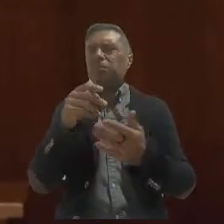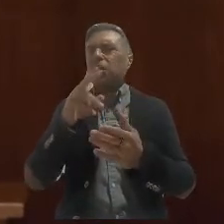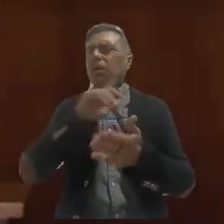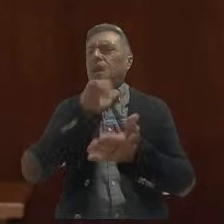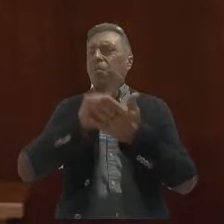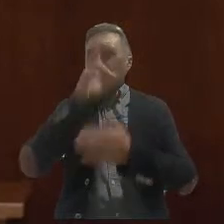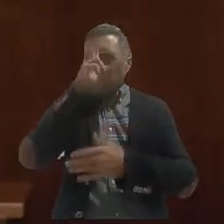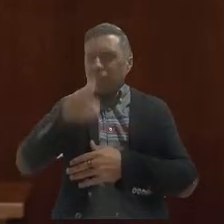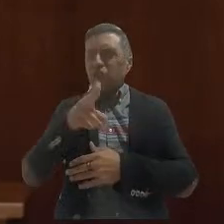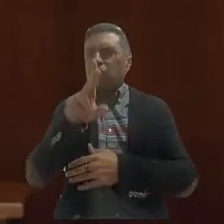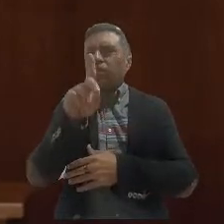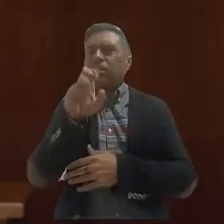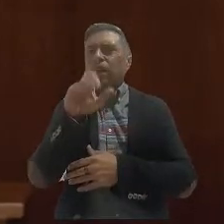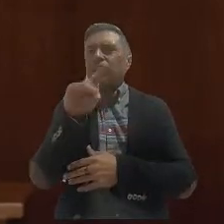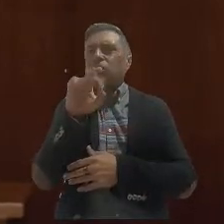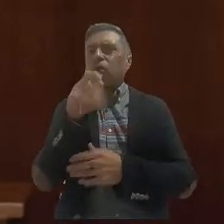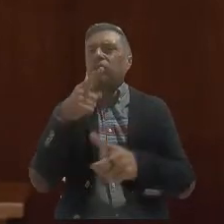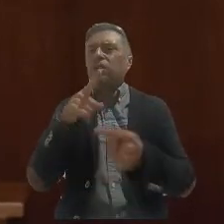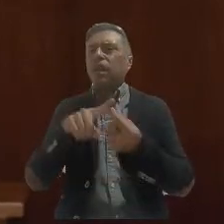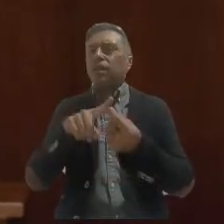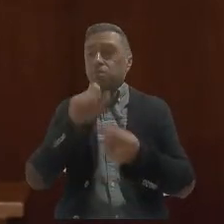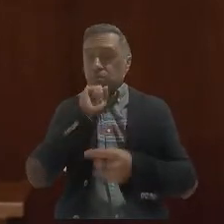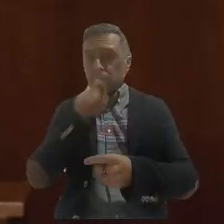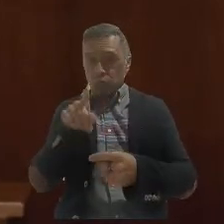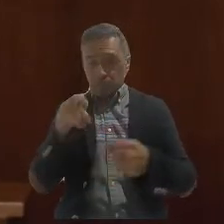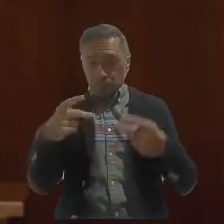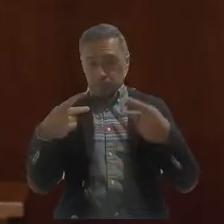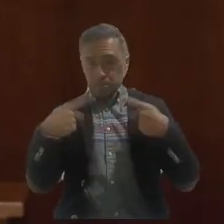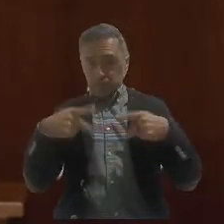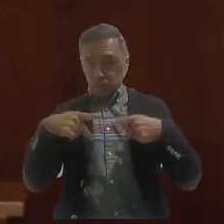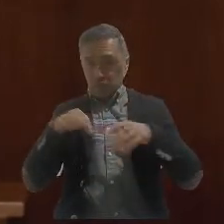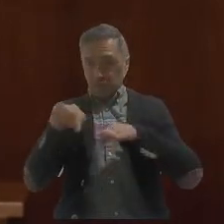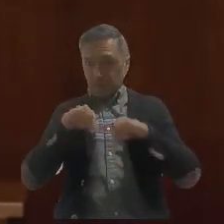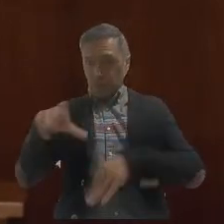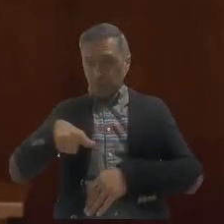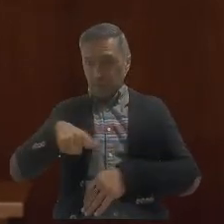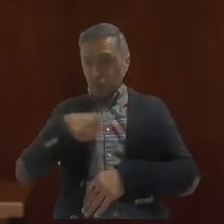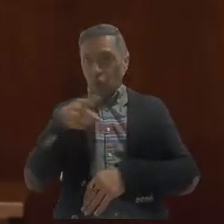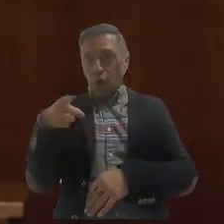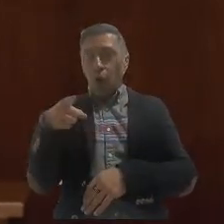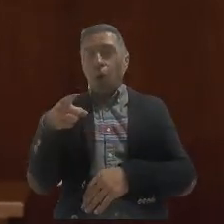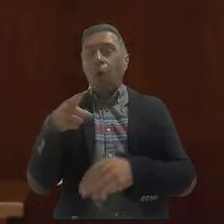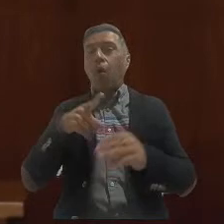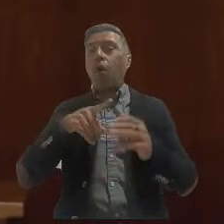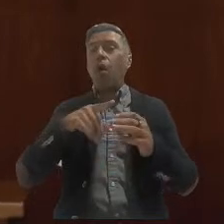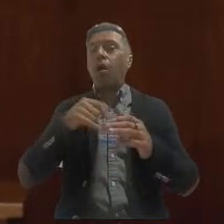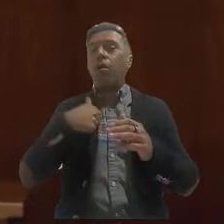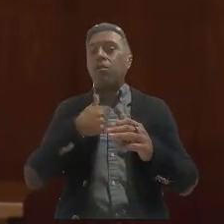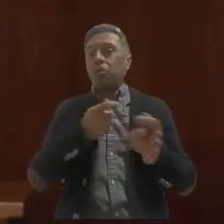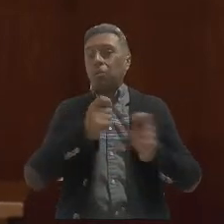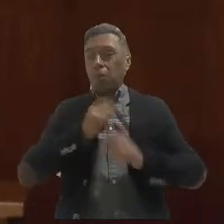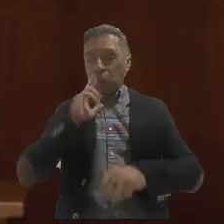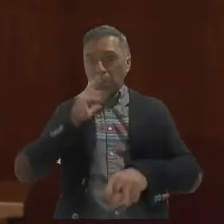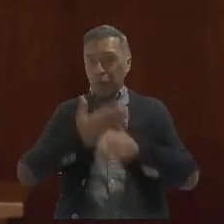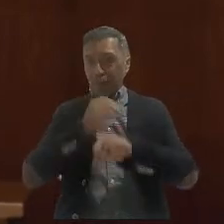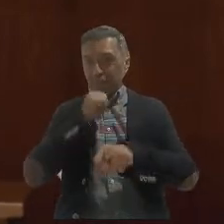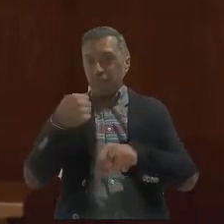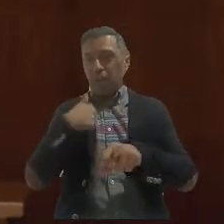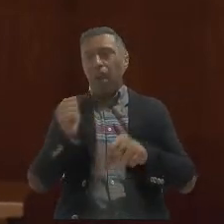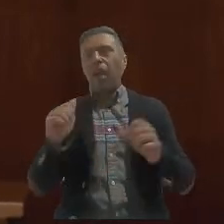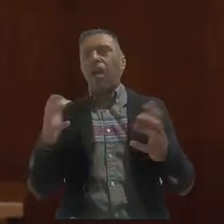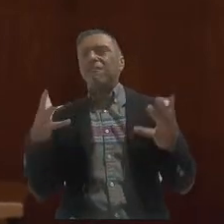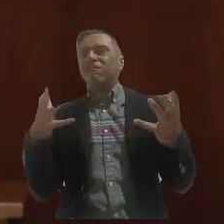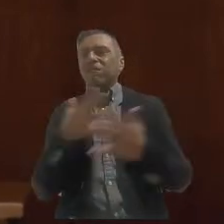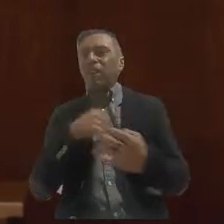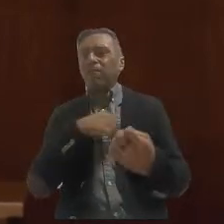persona, inclusive la propia autoridad o funcionario que realice actos que estén fuera o al margen de su competencia específica. Sin embargo,